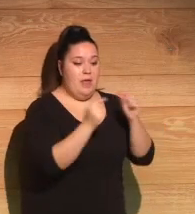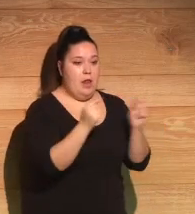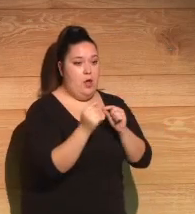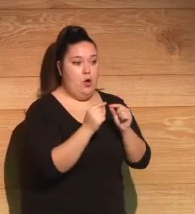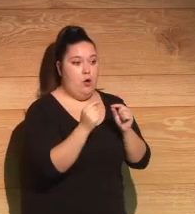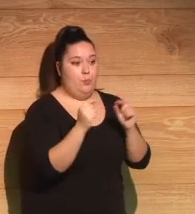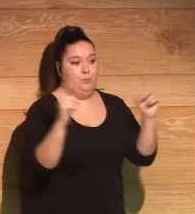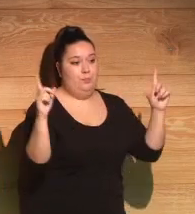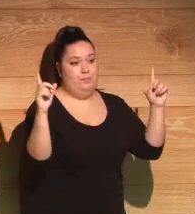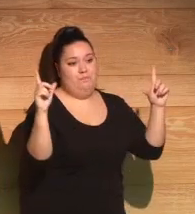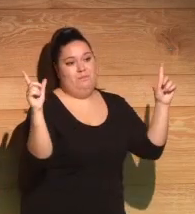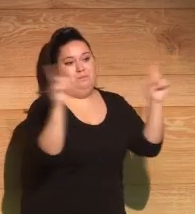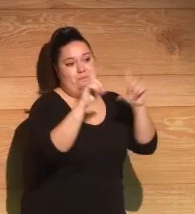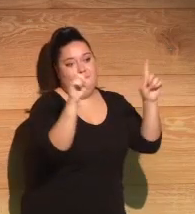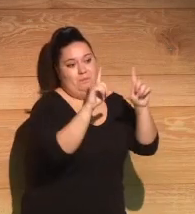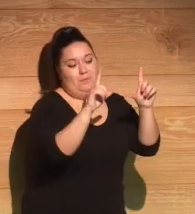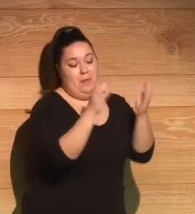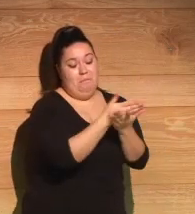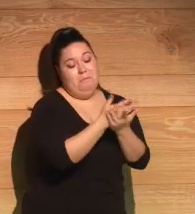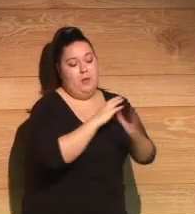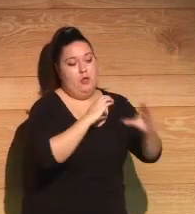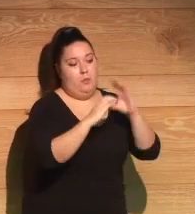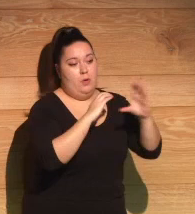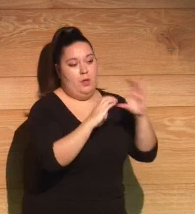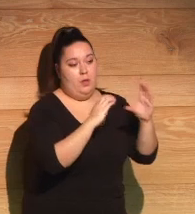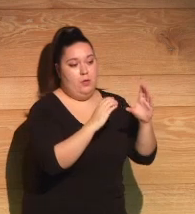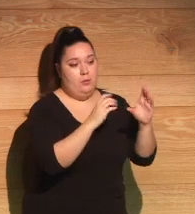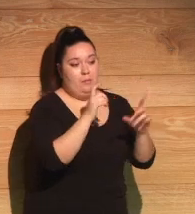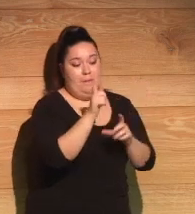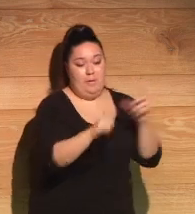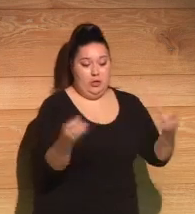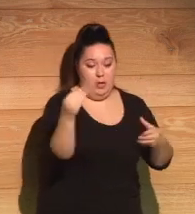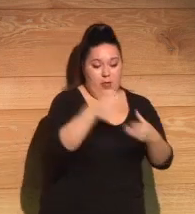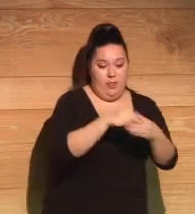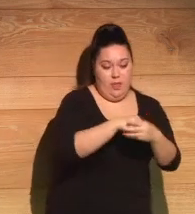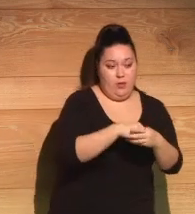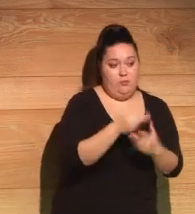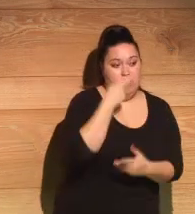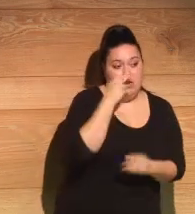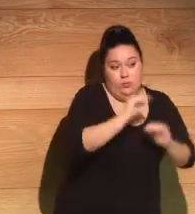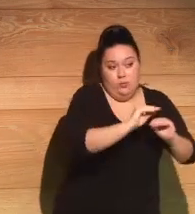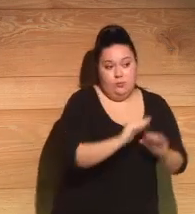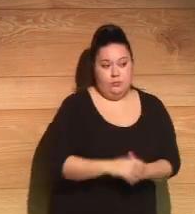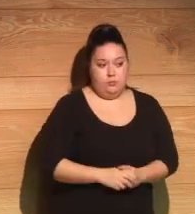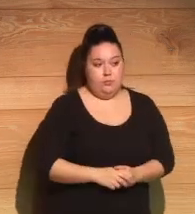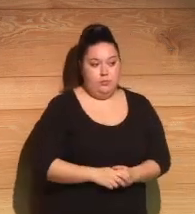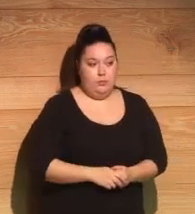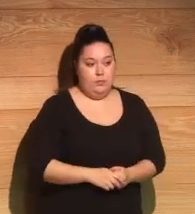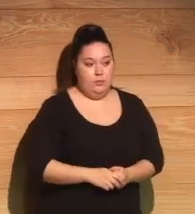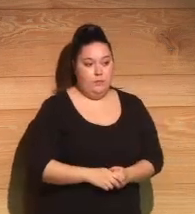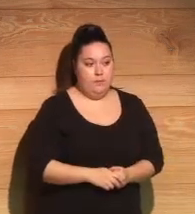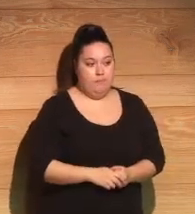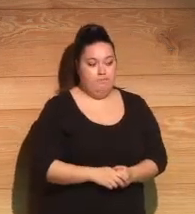mediatizado por intereses de los medios de comunicación y a quienes representan, ¿no? O sea, realmente el mayor foco